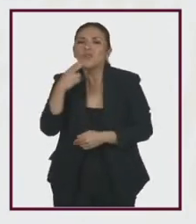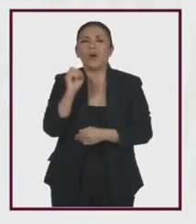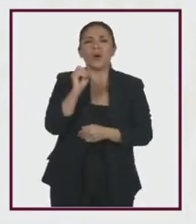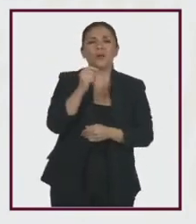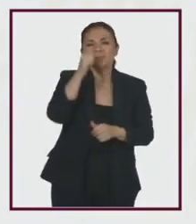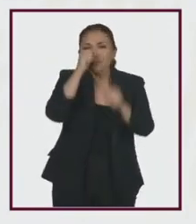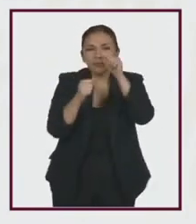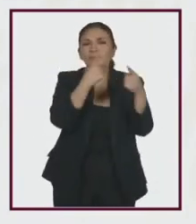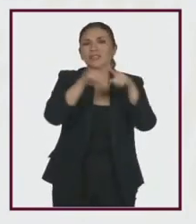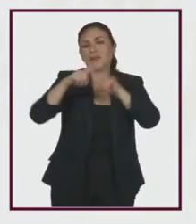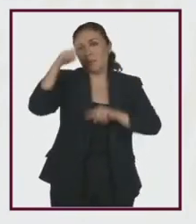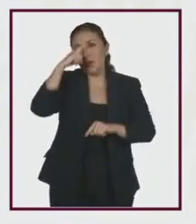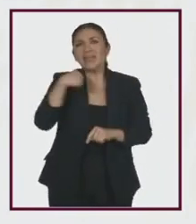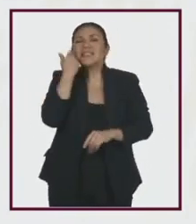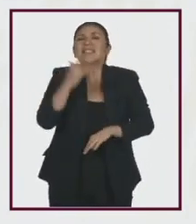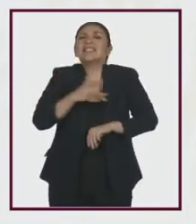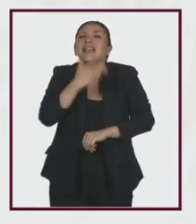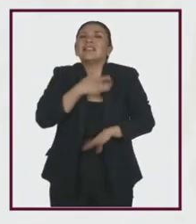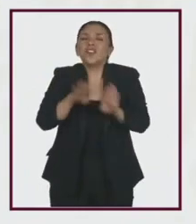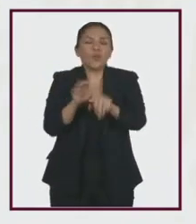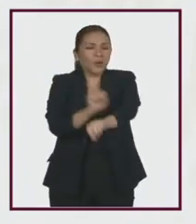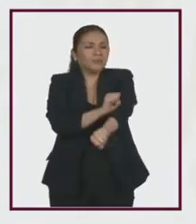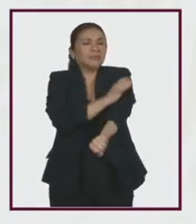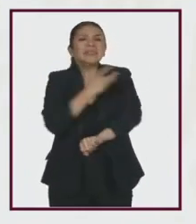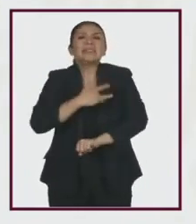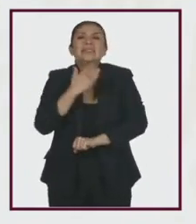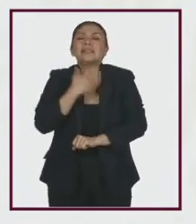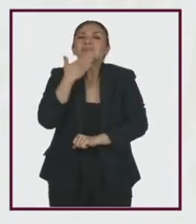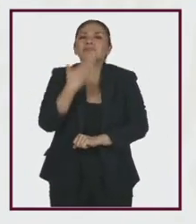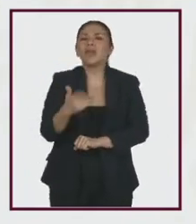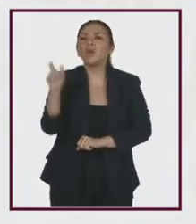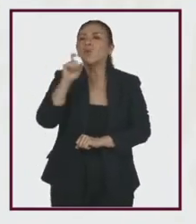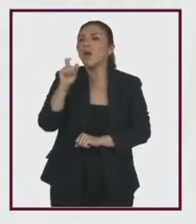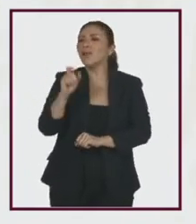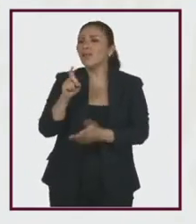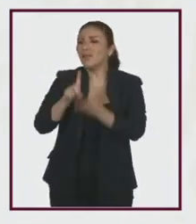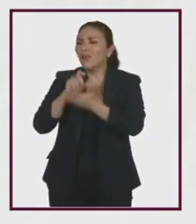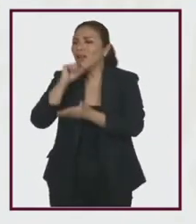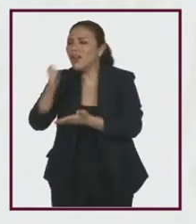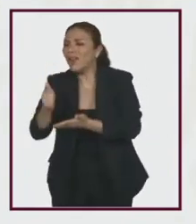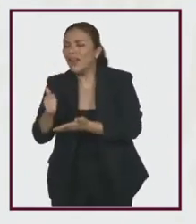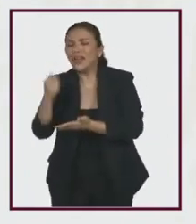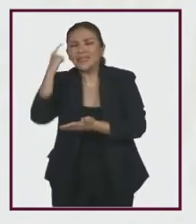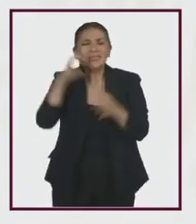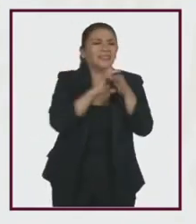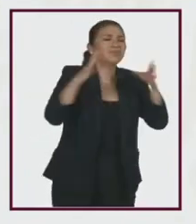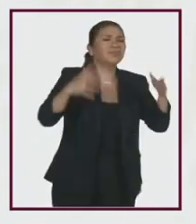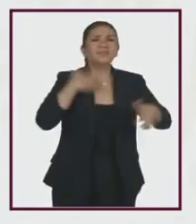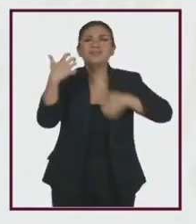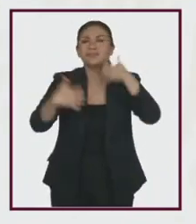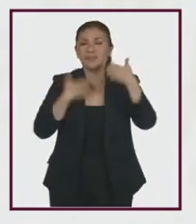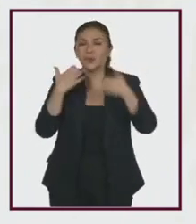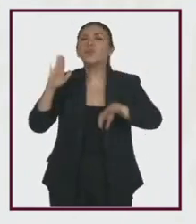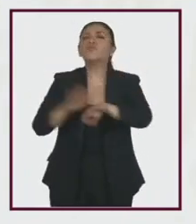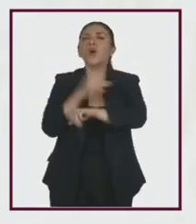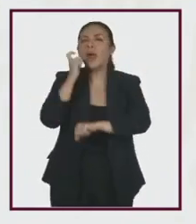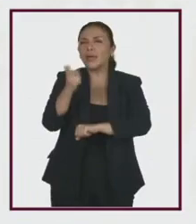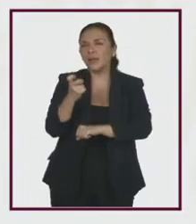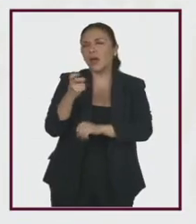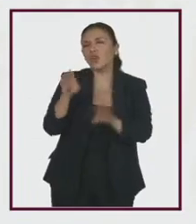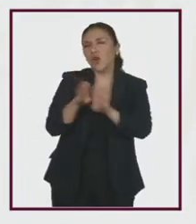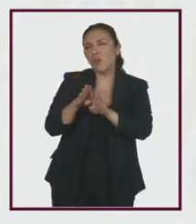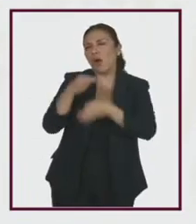el efecto de la sustancia o sentirnos bien cuando no estamos consumiendo. ¿Por qué? Porque la dependencia se caracteriza por dos